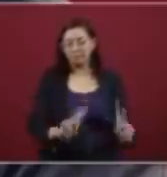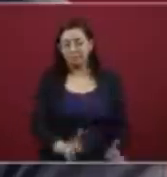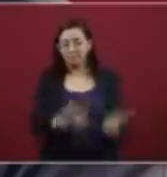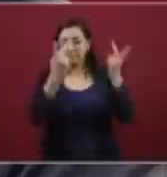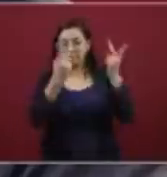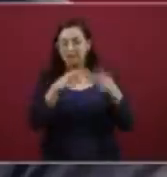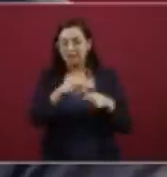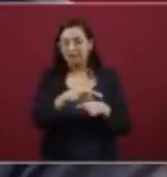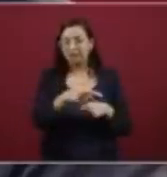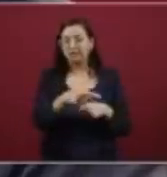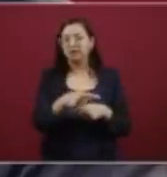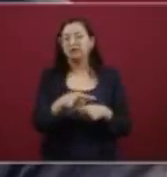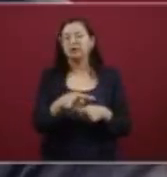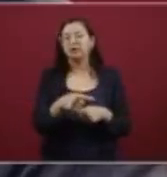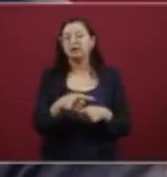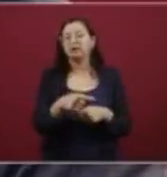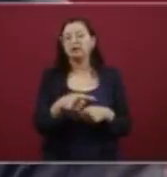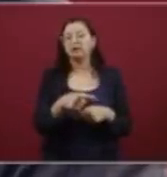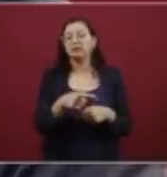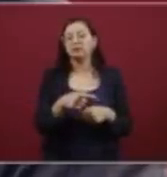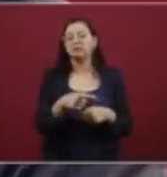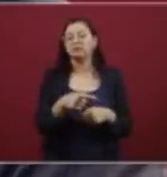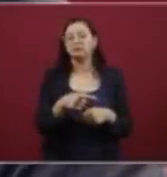está siendo